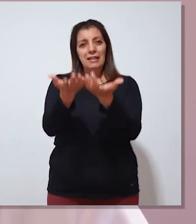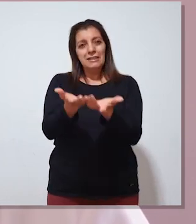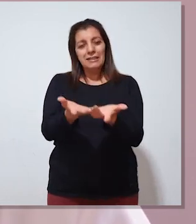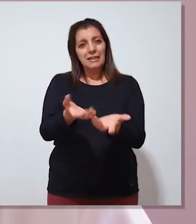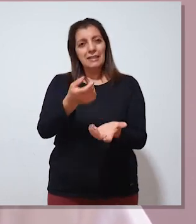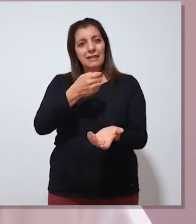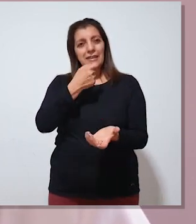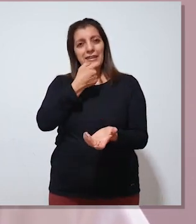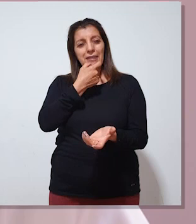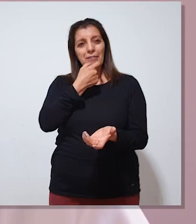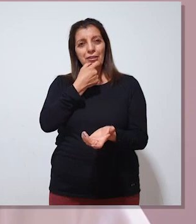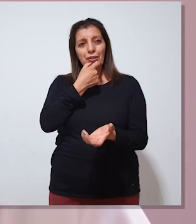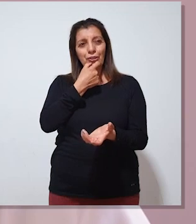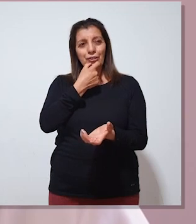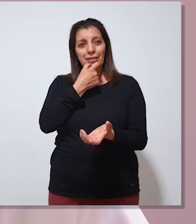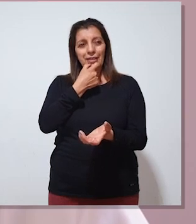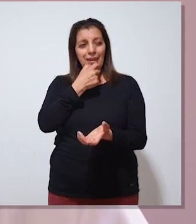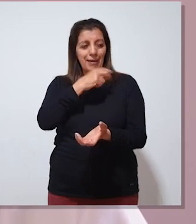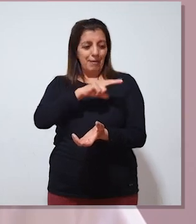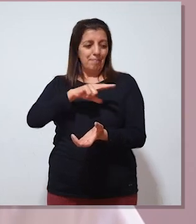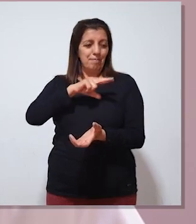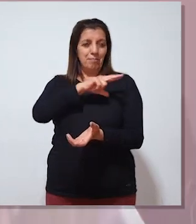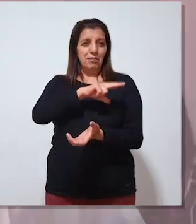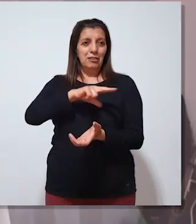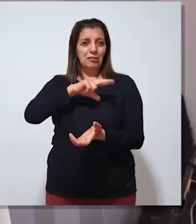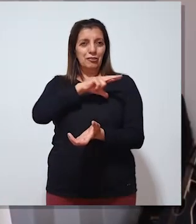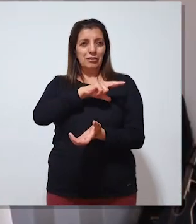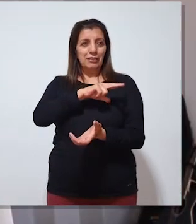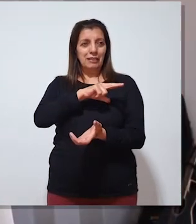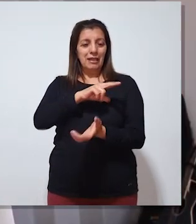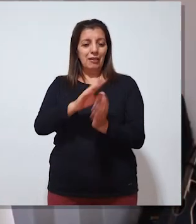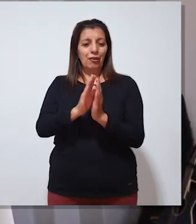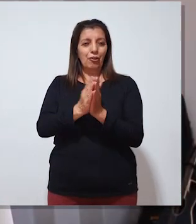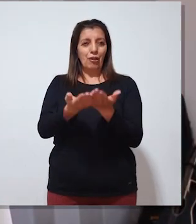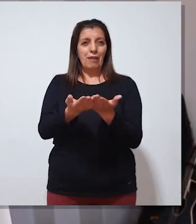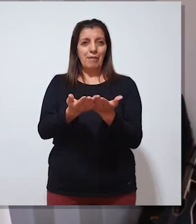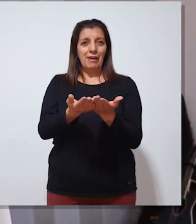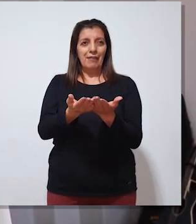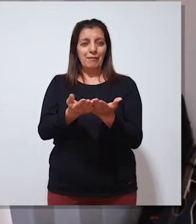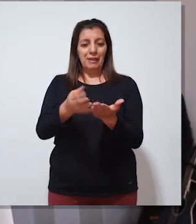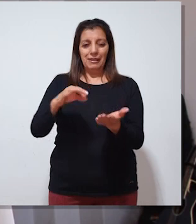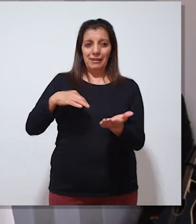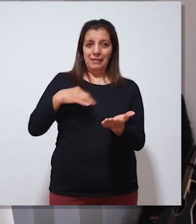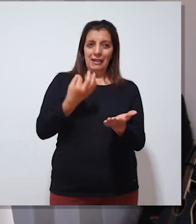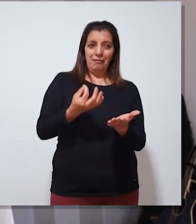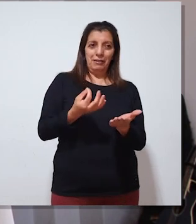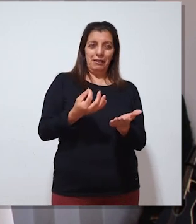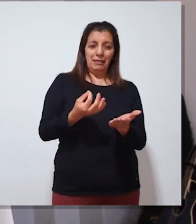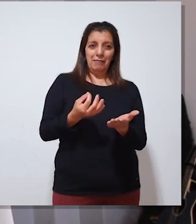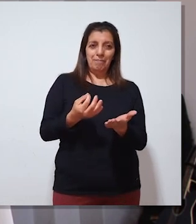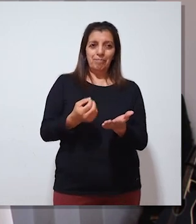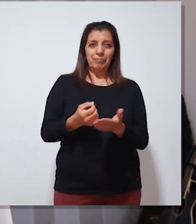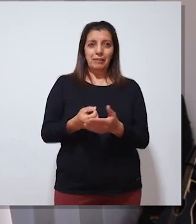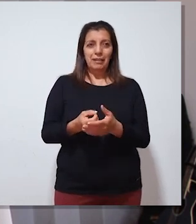misionera que lleve a todos el Evangelio de la vida. Una iglesia en salida que nunca